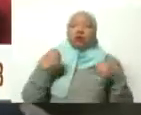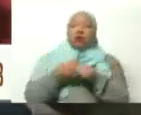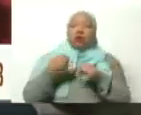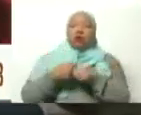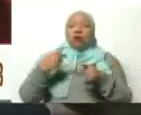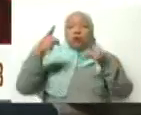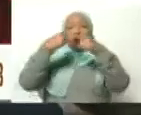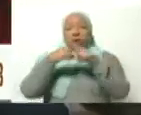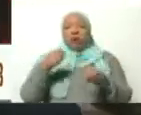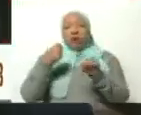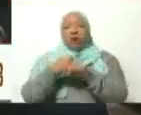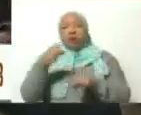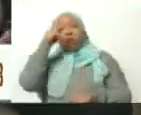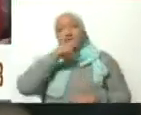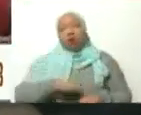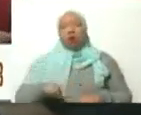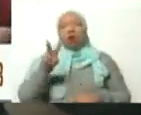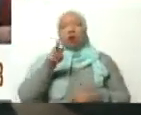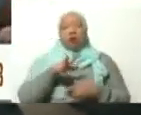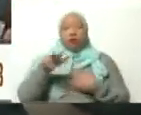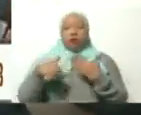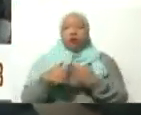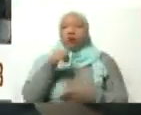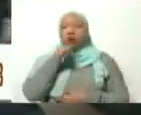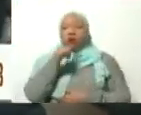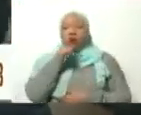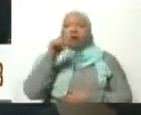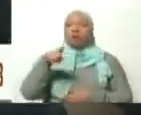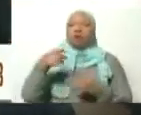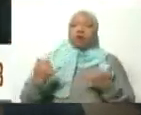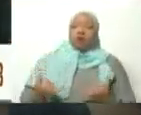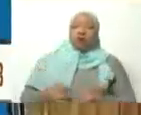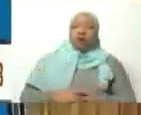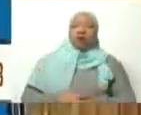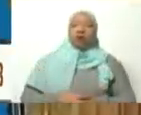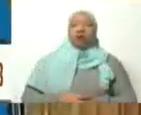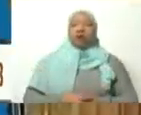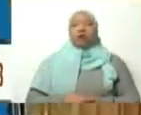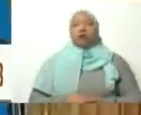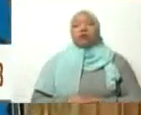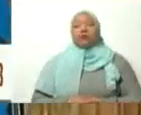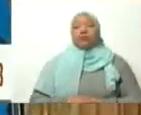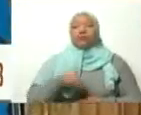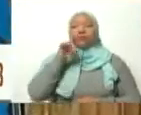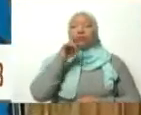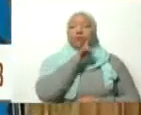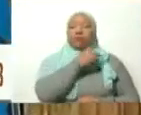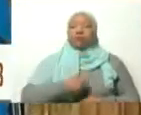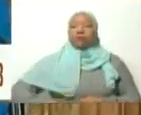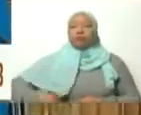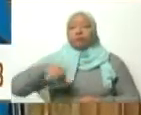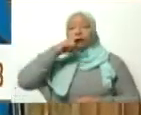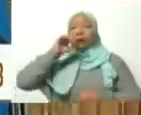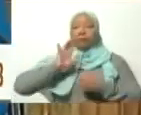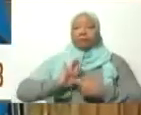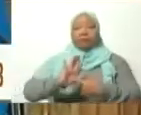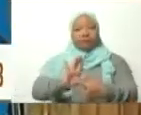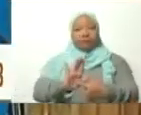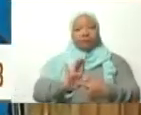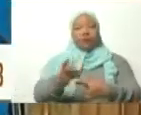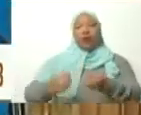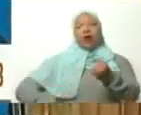presupuesto para el año 2023. Y por eso hemos venido en nombre del presidente Nicolás Maduro a pedir